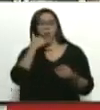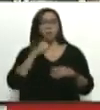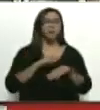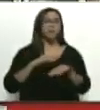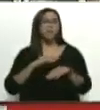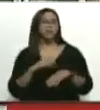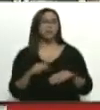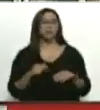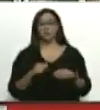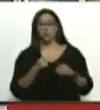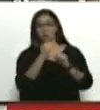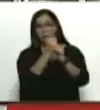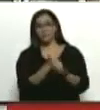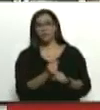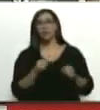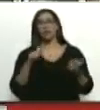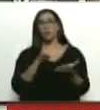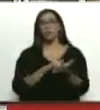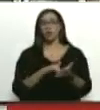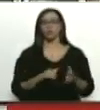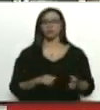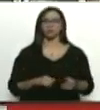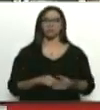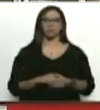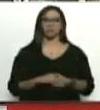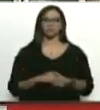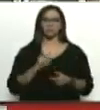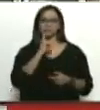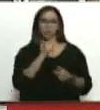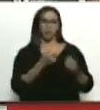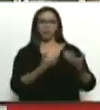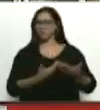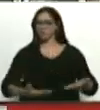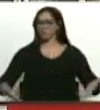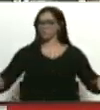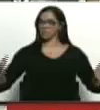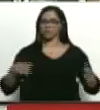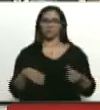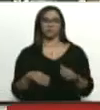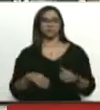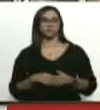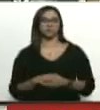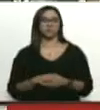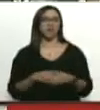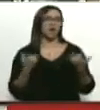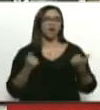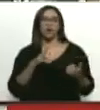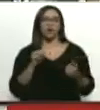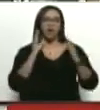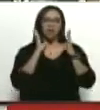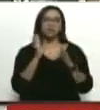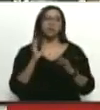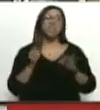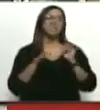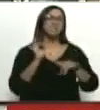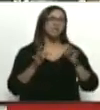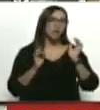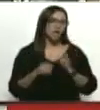Interior y nos esperaban en el aeropuerto. ¿Cómo se llama eso? Con alfombra. Llegó Marcel Granier. Ahora no nos atiende ni la